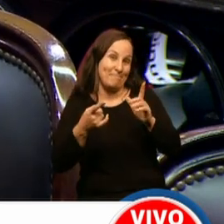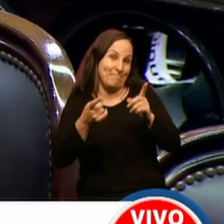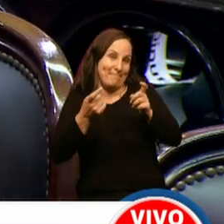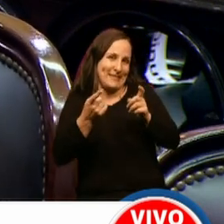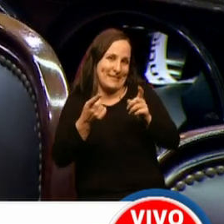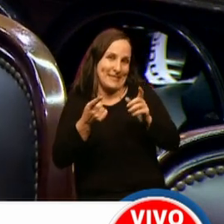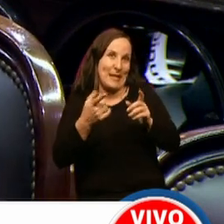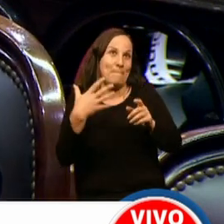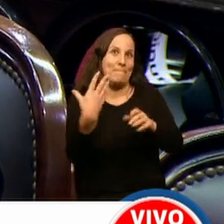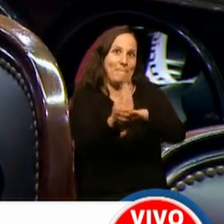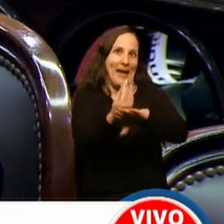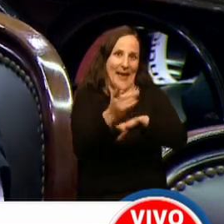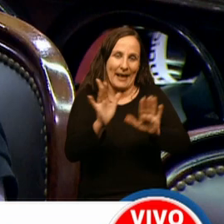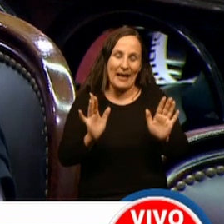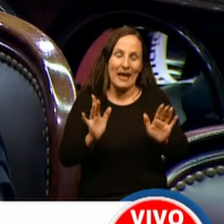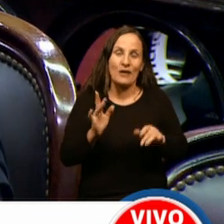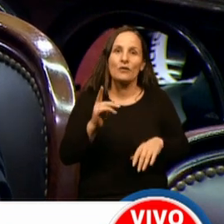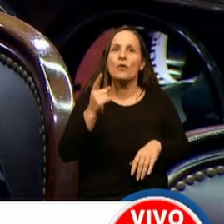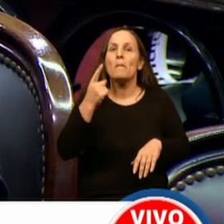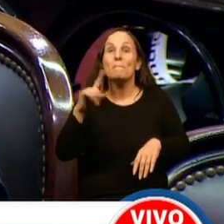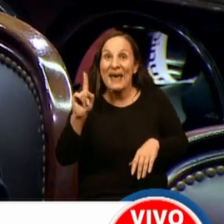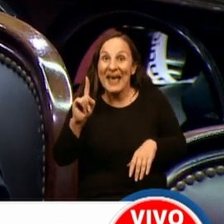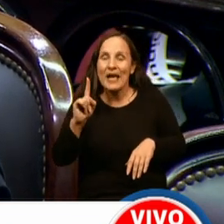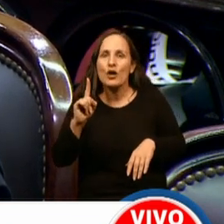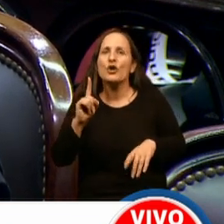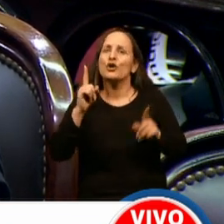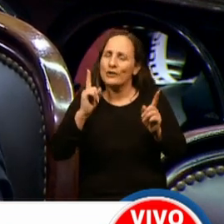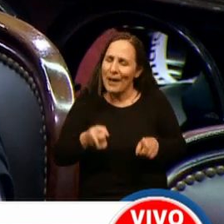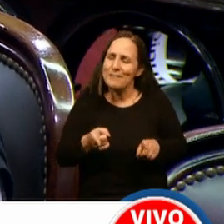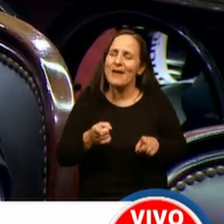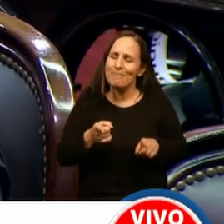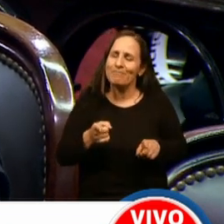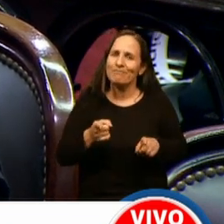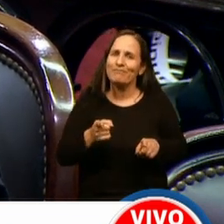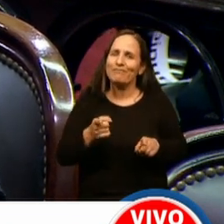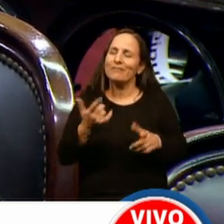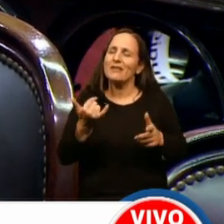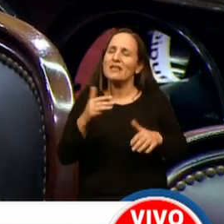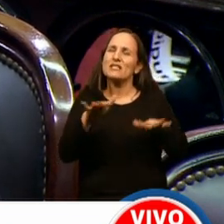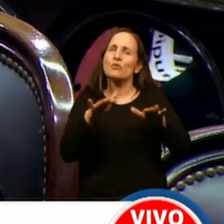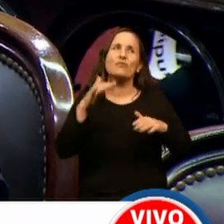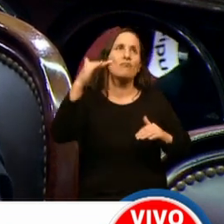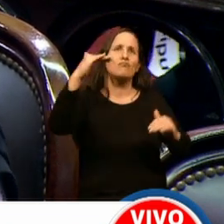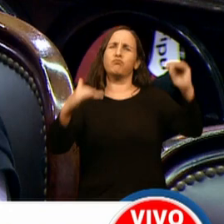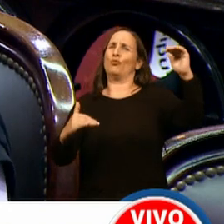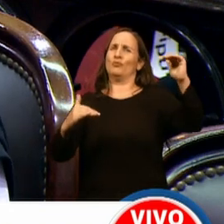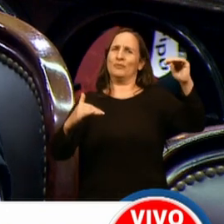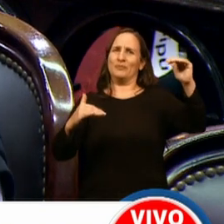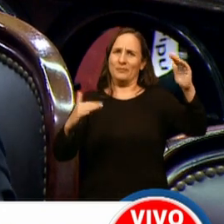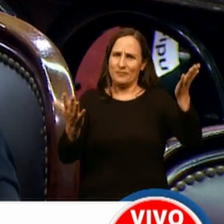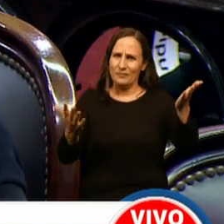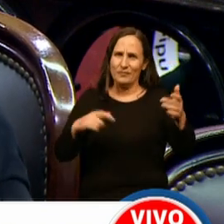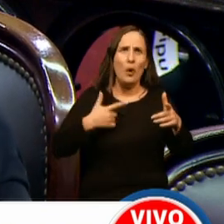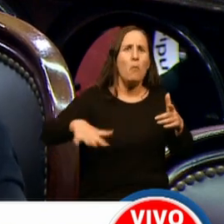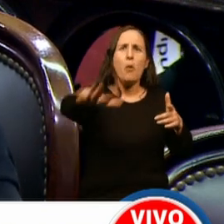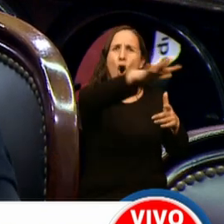que requiere un cargo sin embargo también es cierto que cuando hablamos de desigualdades estructurales y sectores de la